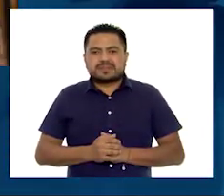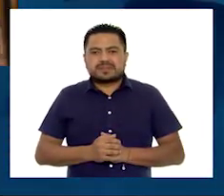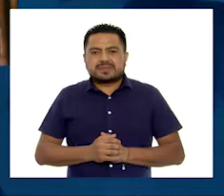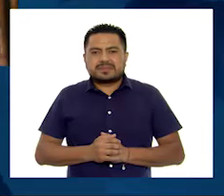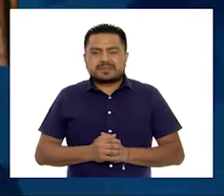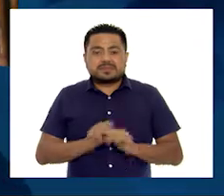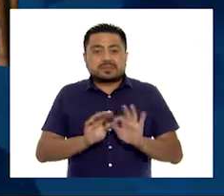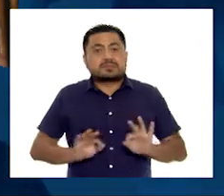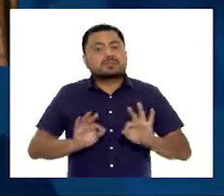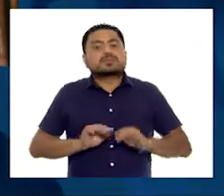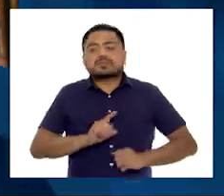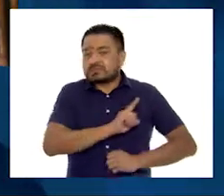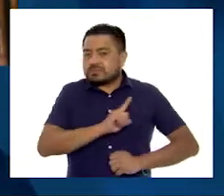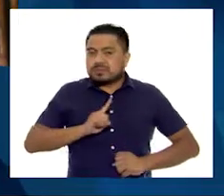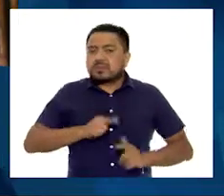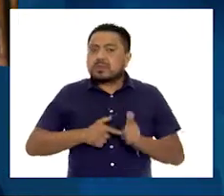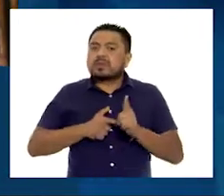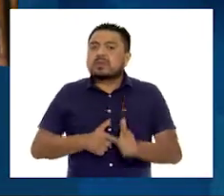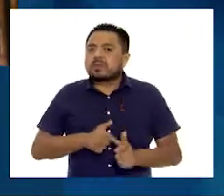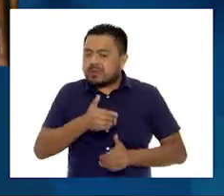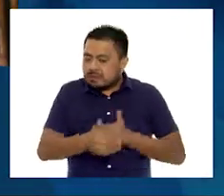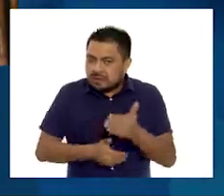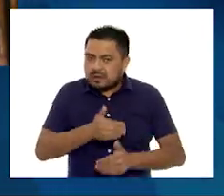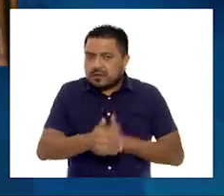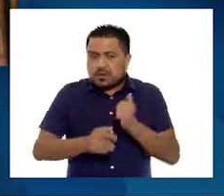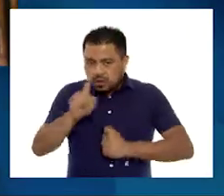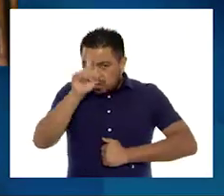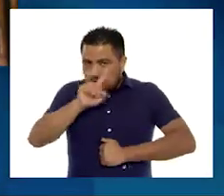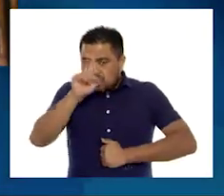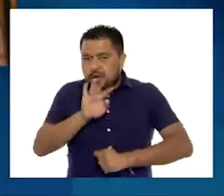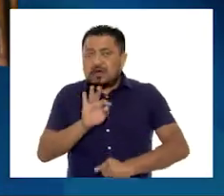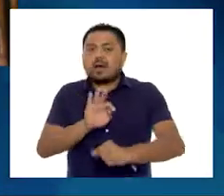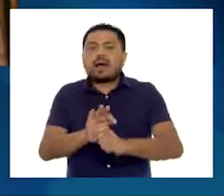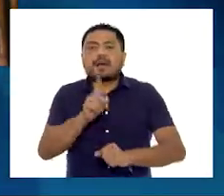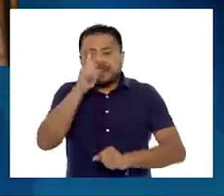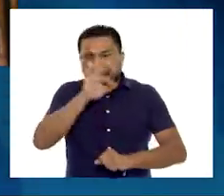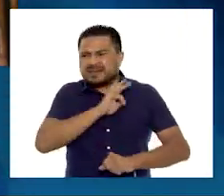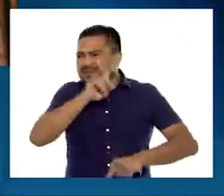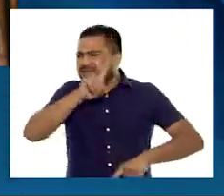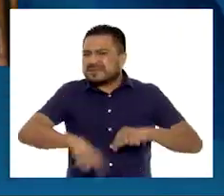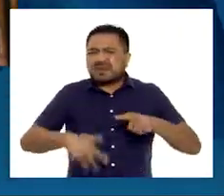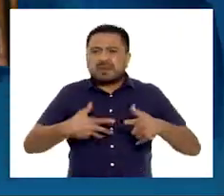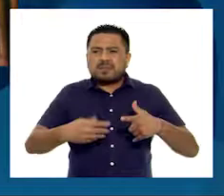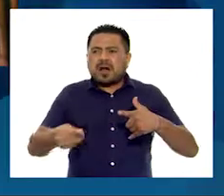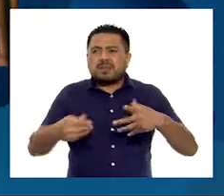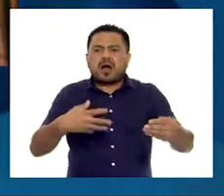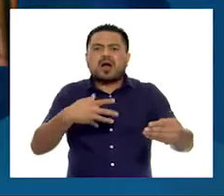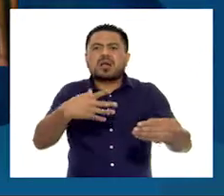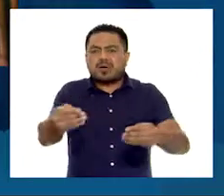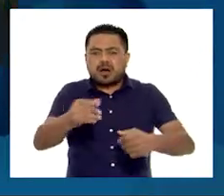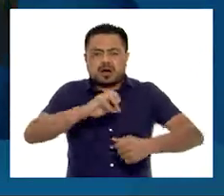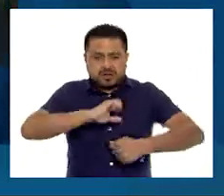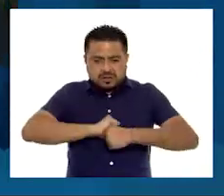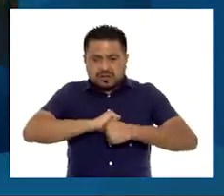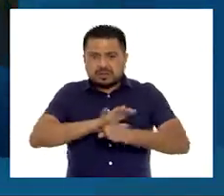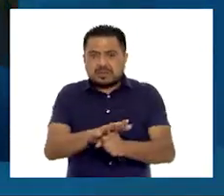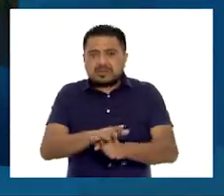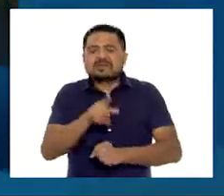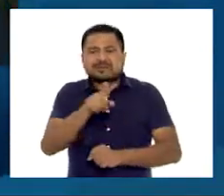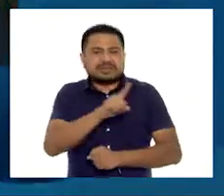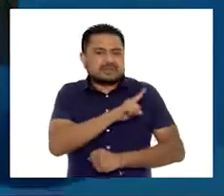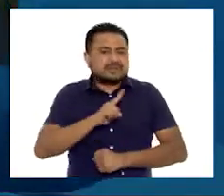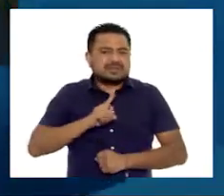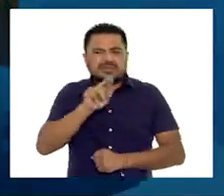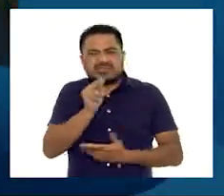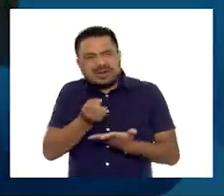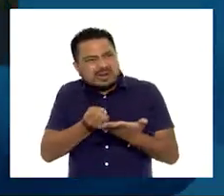es muy importante continuar con las recomendaciones para evitar contagios de kobe trata de